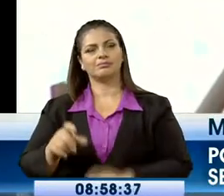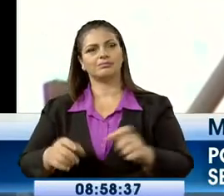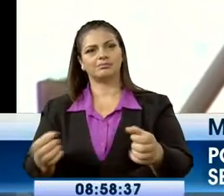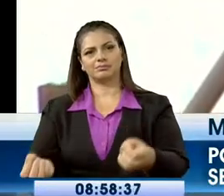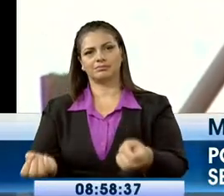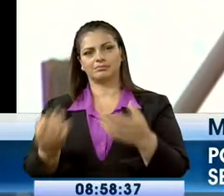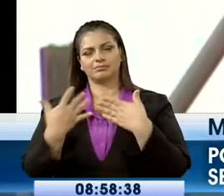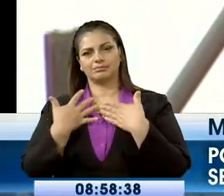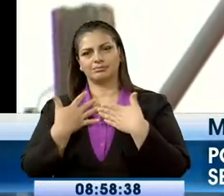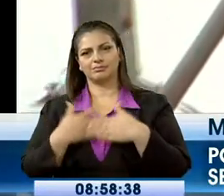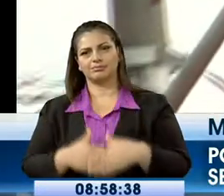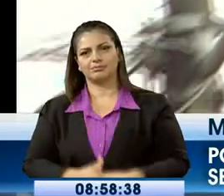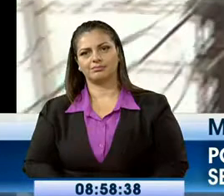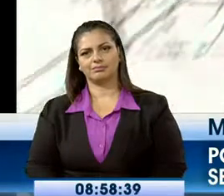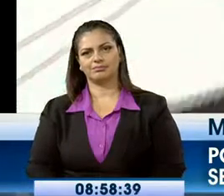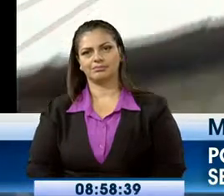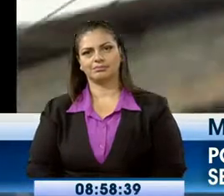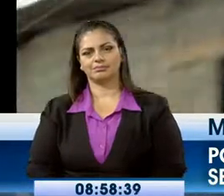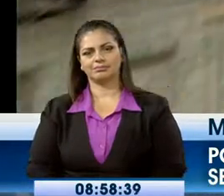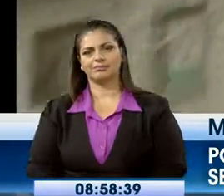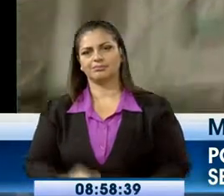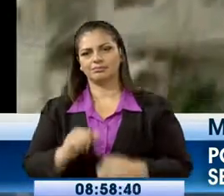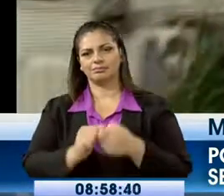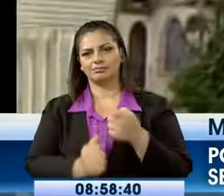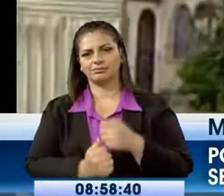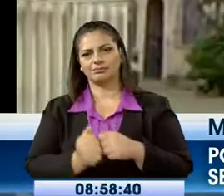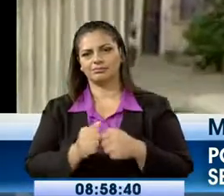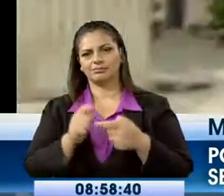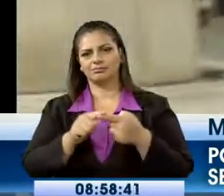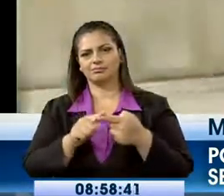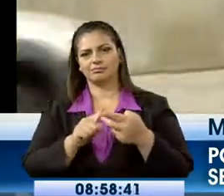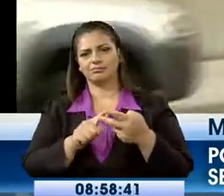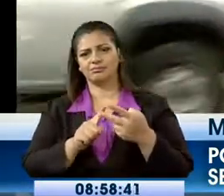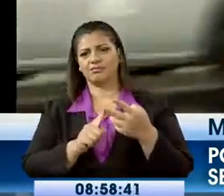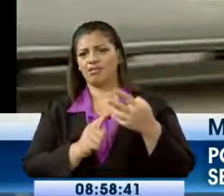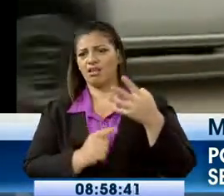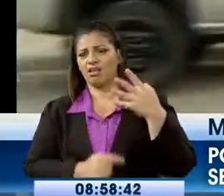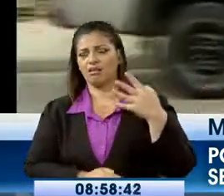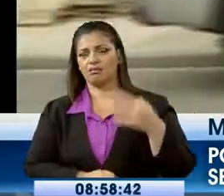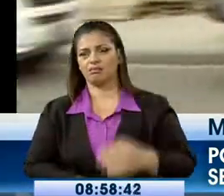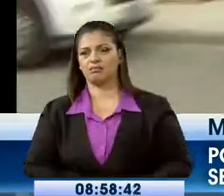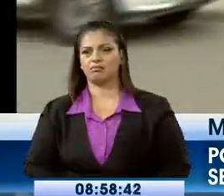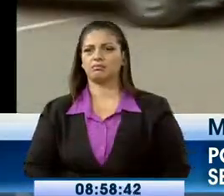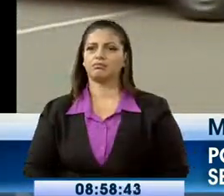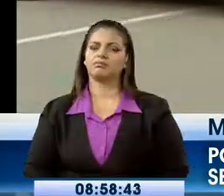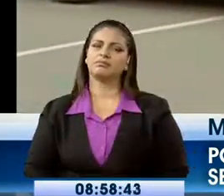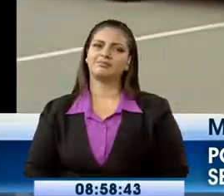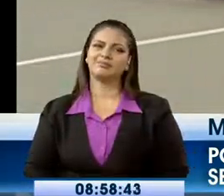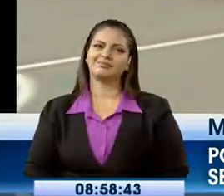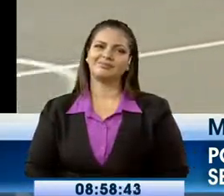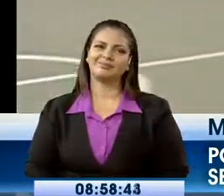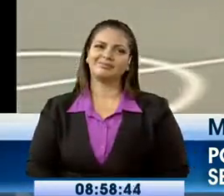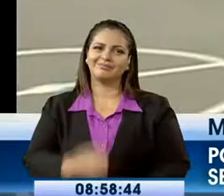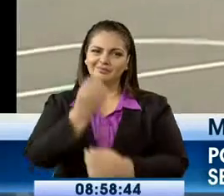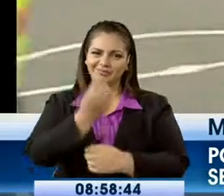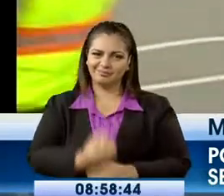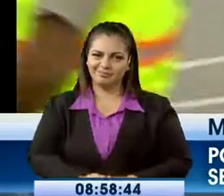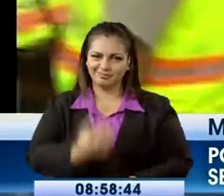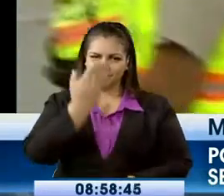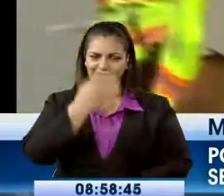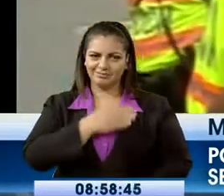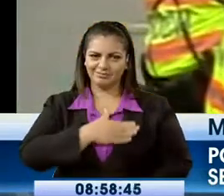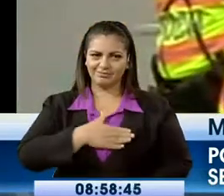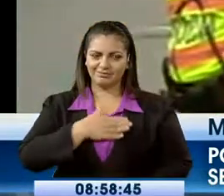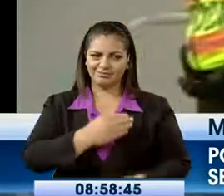que existen más problemas en este punto. Hay una señora que me quiere hablar, me parece, ¿no? Buenos días. Cuéntenos,